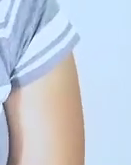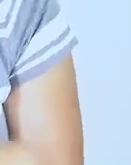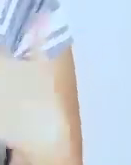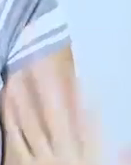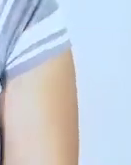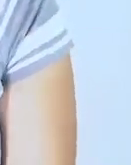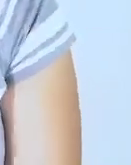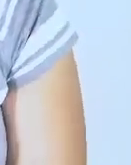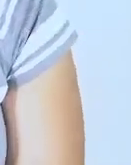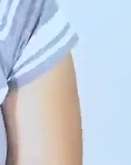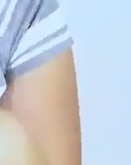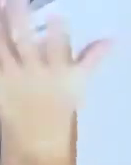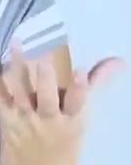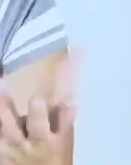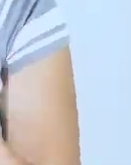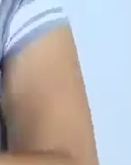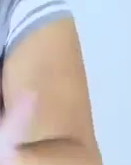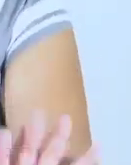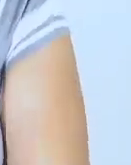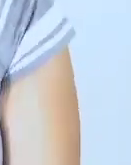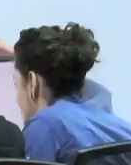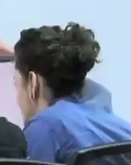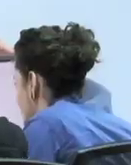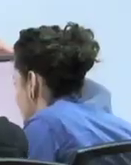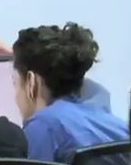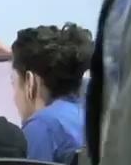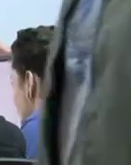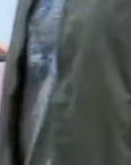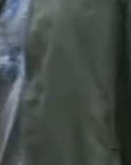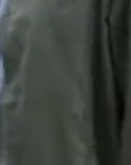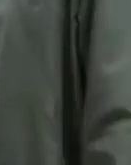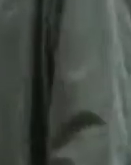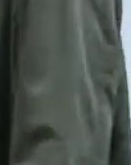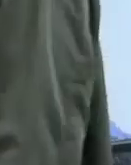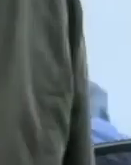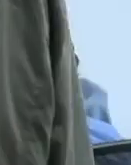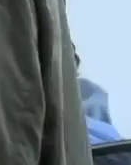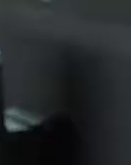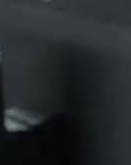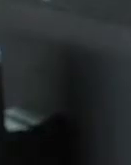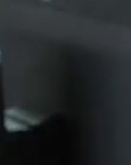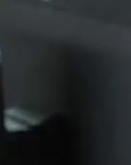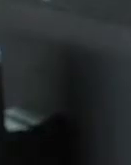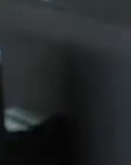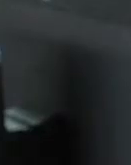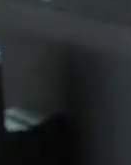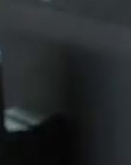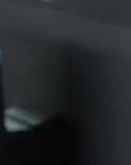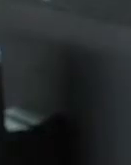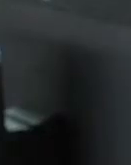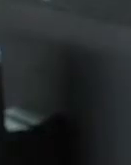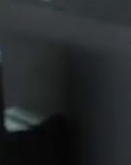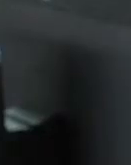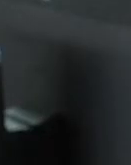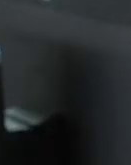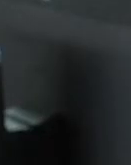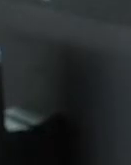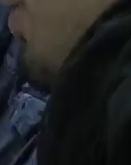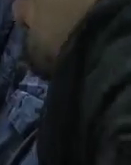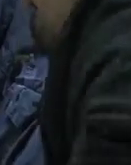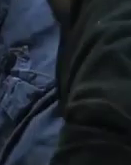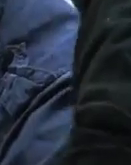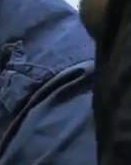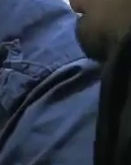y daba un ejemplo de lo que él le pasó trabajando. Porque no es una información que se pueda tener, que se pueda obtener de los libros. No